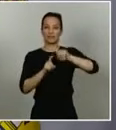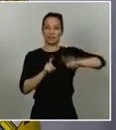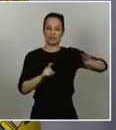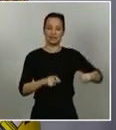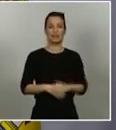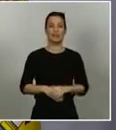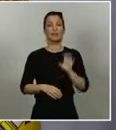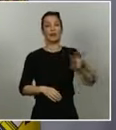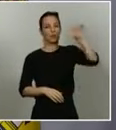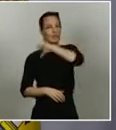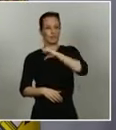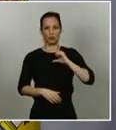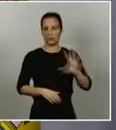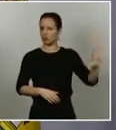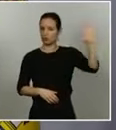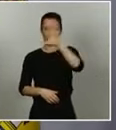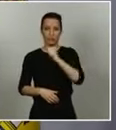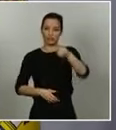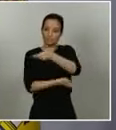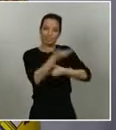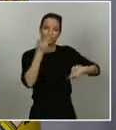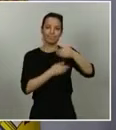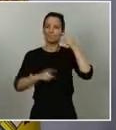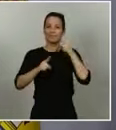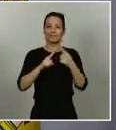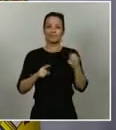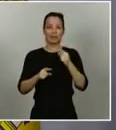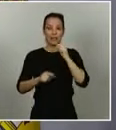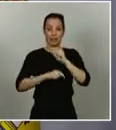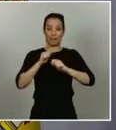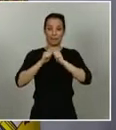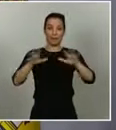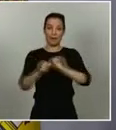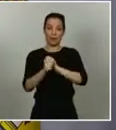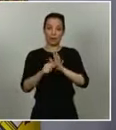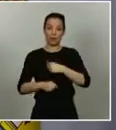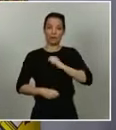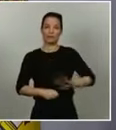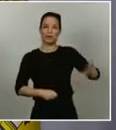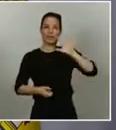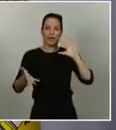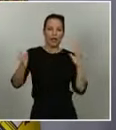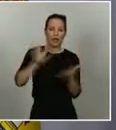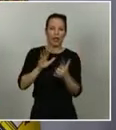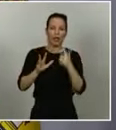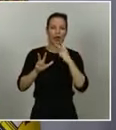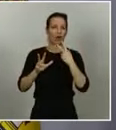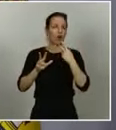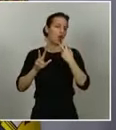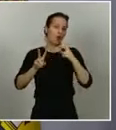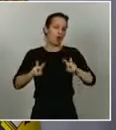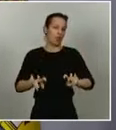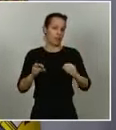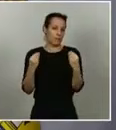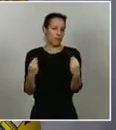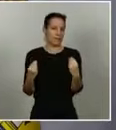autónomas para conocer mejor las características de esta epidemia COVID en España. N-COVID-19 ha sido diseñado para